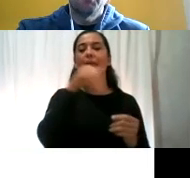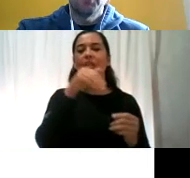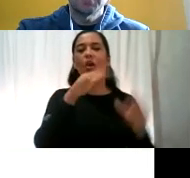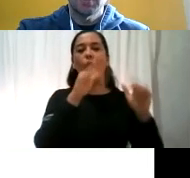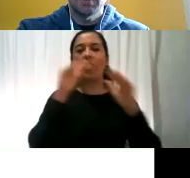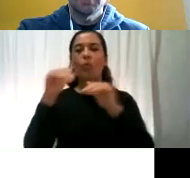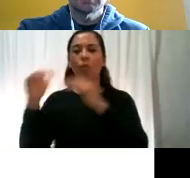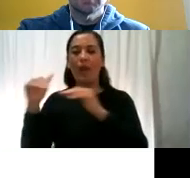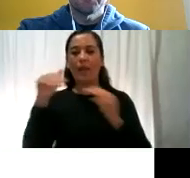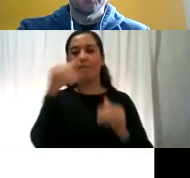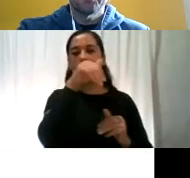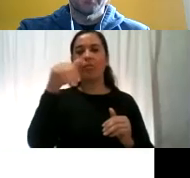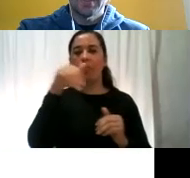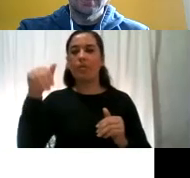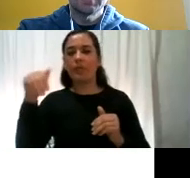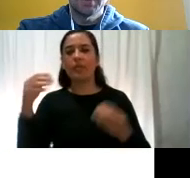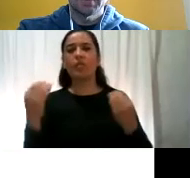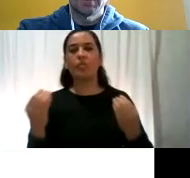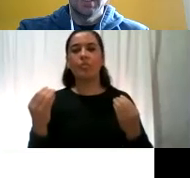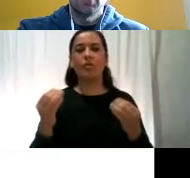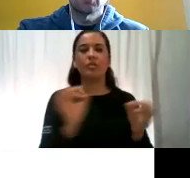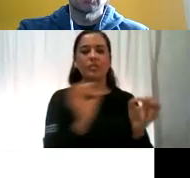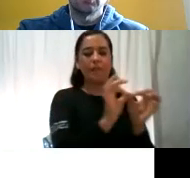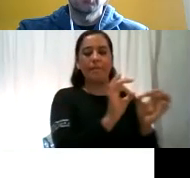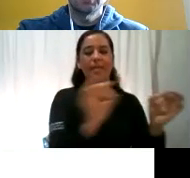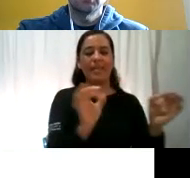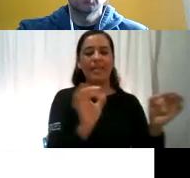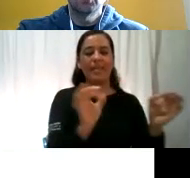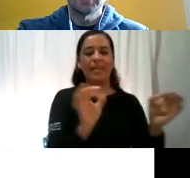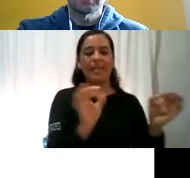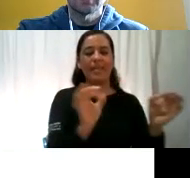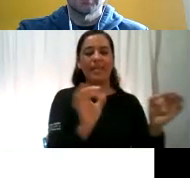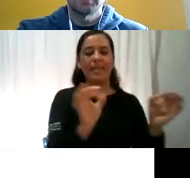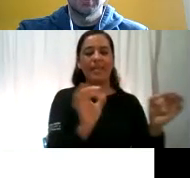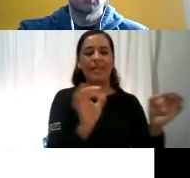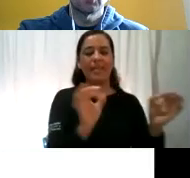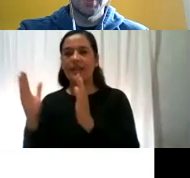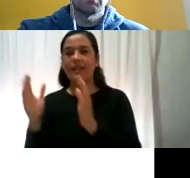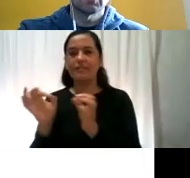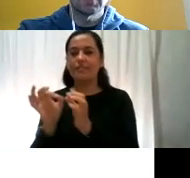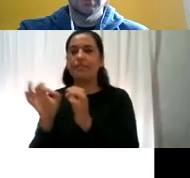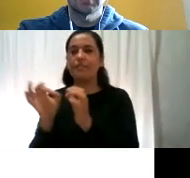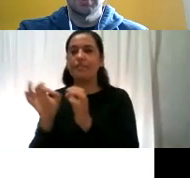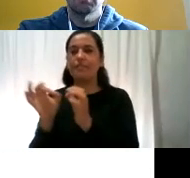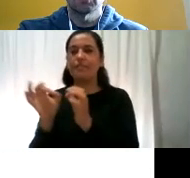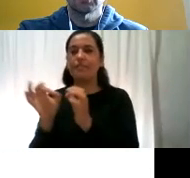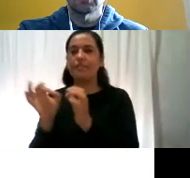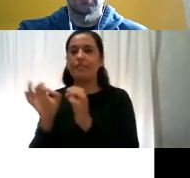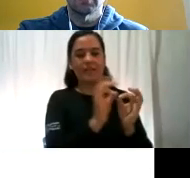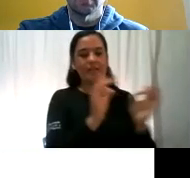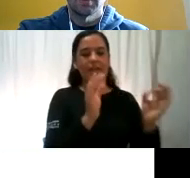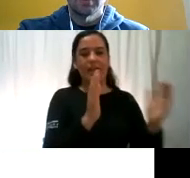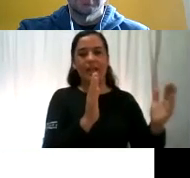la propuesta es hacer que las longitudes de los tramos